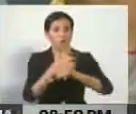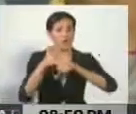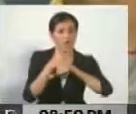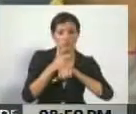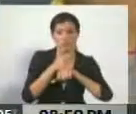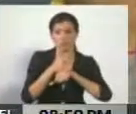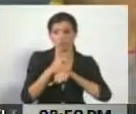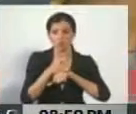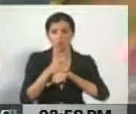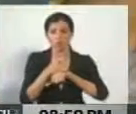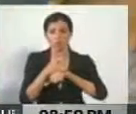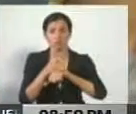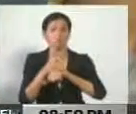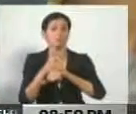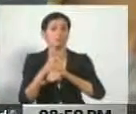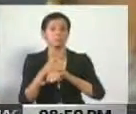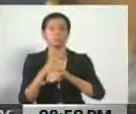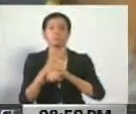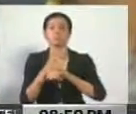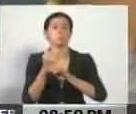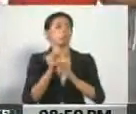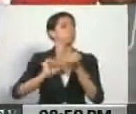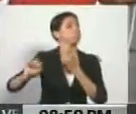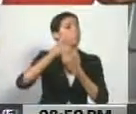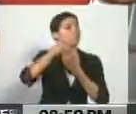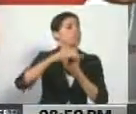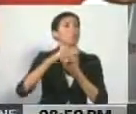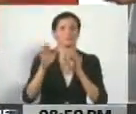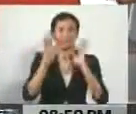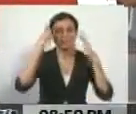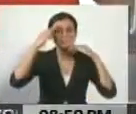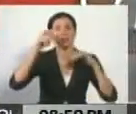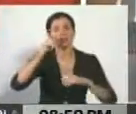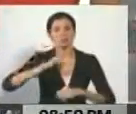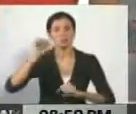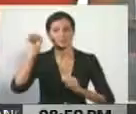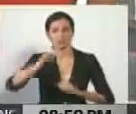detrás del pueblo, sino que escucha lo que nosotros estamos diciendo. ¡Chávez vive!